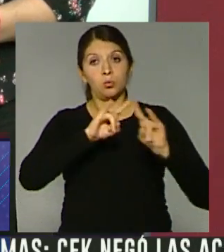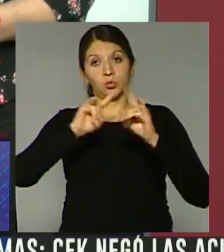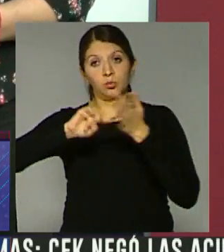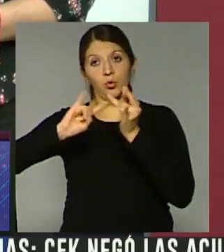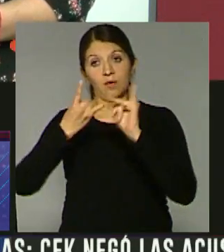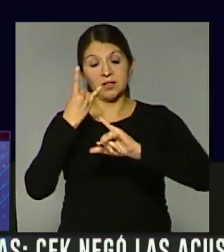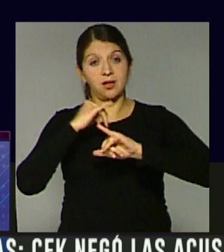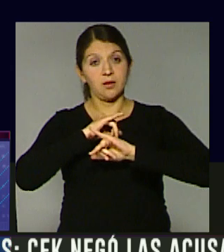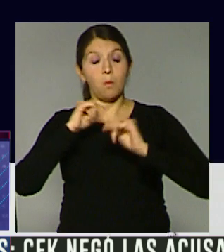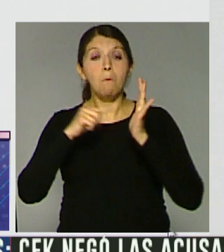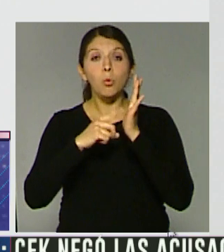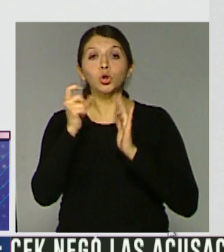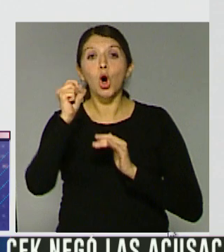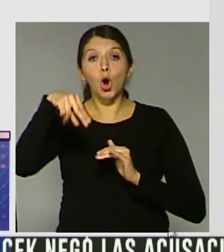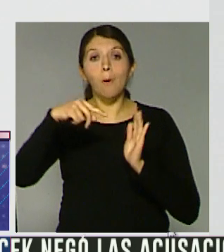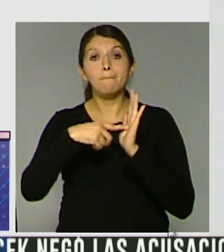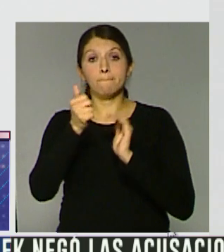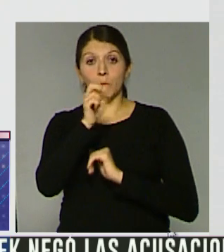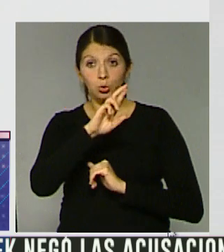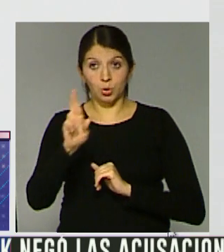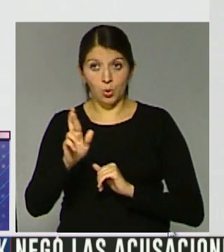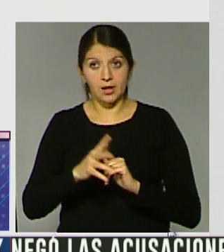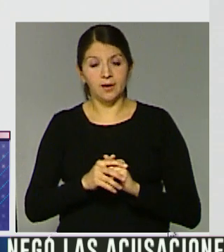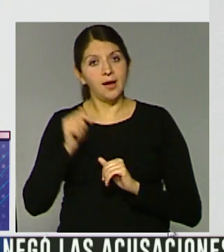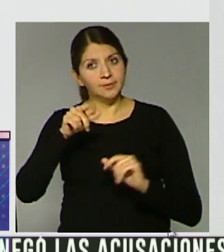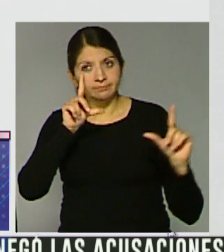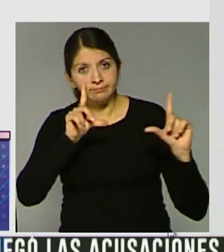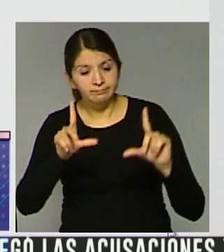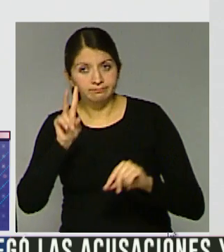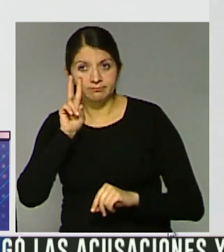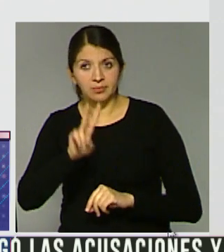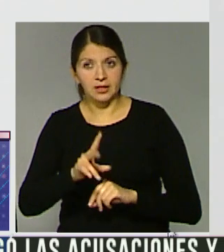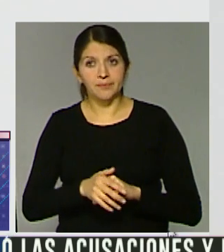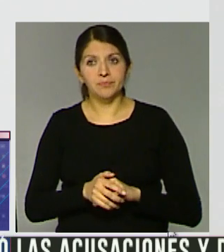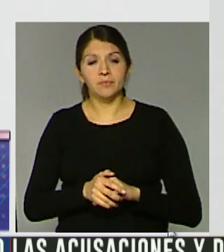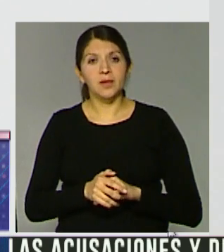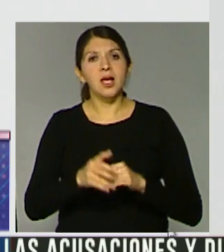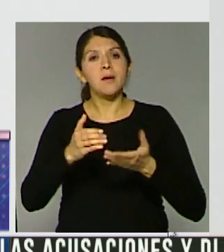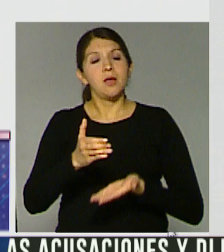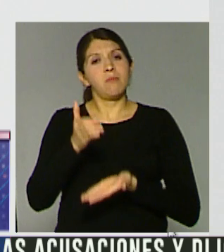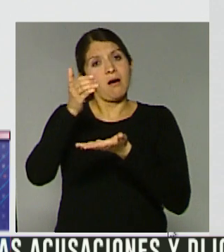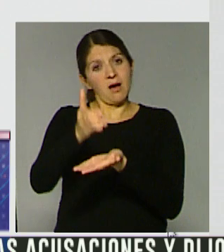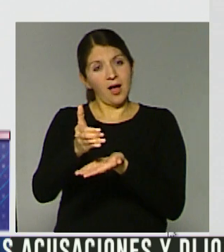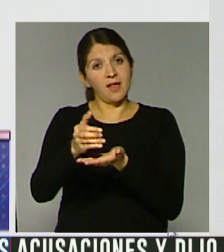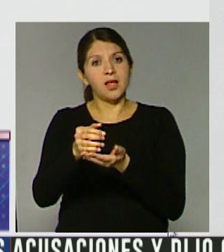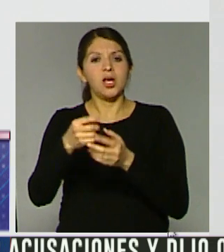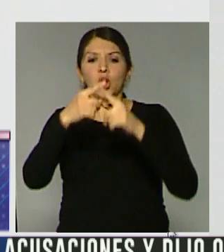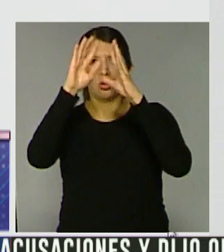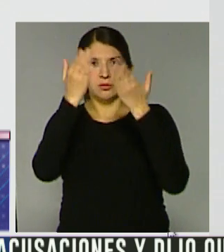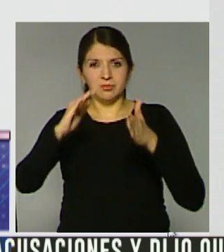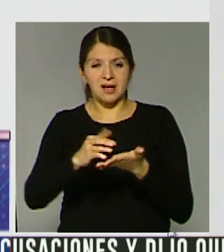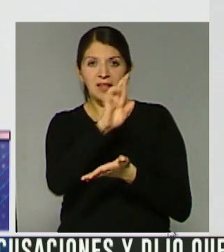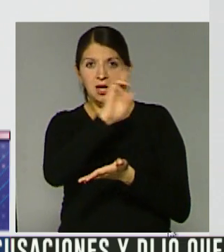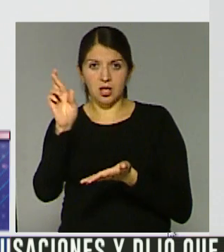www.unidiversidad.com.ar, que le cuento algunas de las noticias que pueden llegar a encontrarse. Por ejemplo, quita de símbolos religiosos, ¿qué dice la historia? ¿Sí?